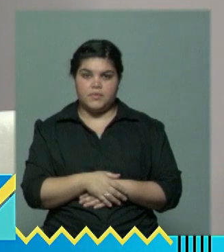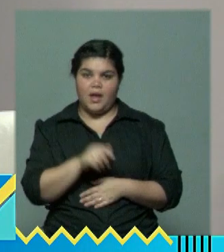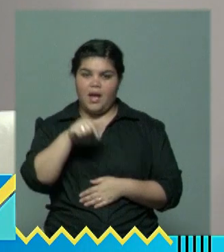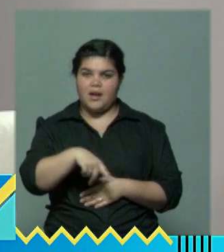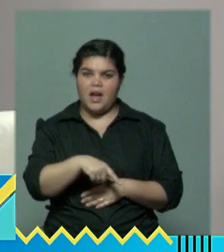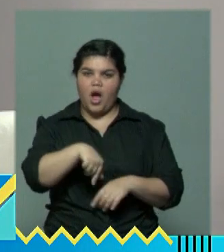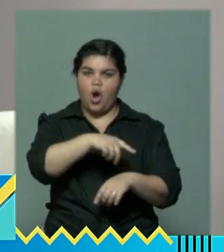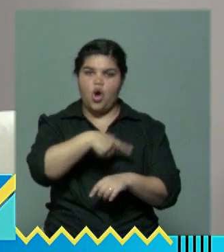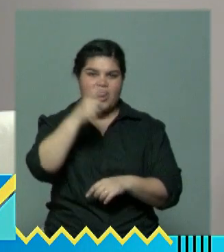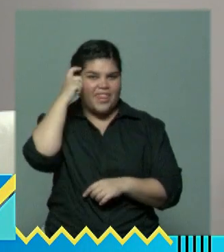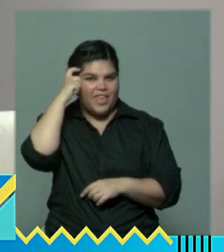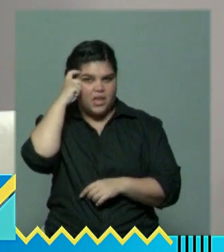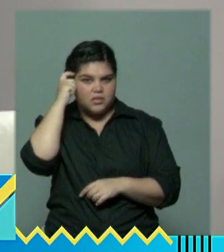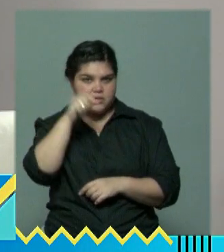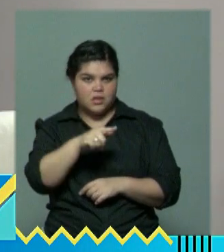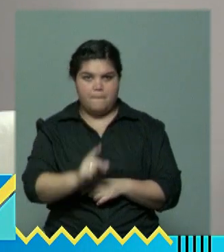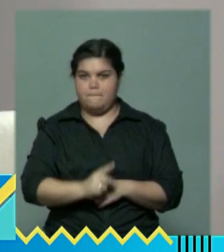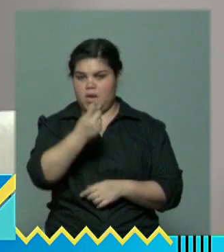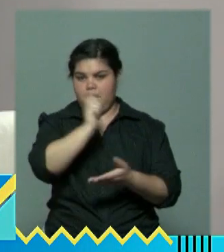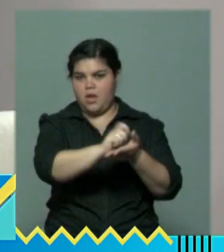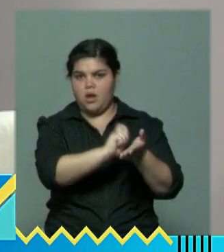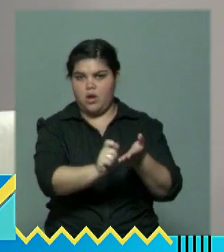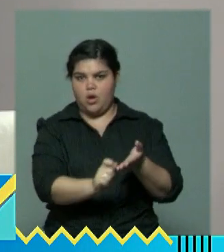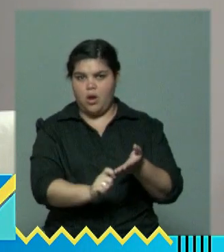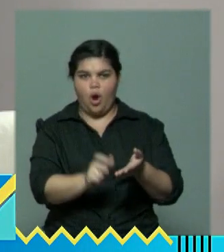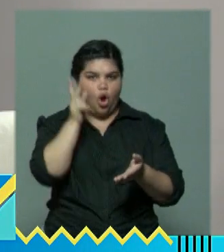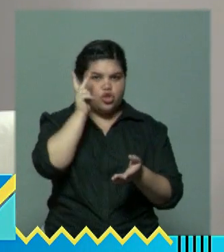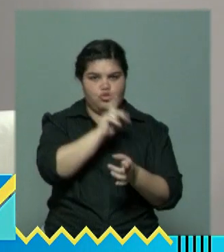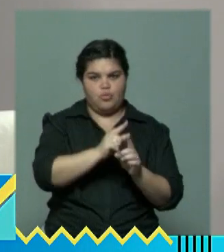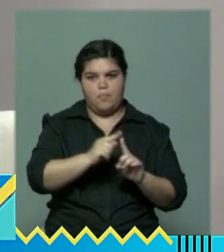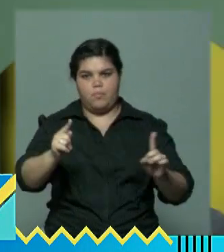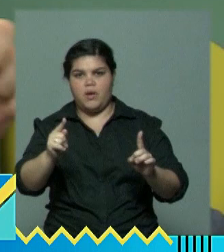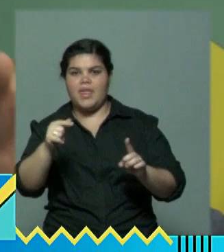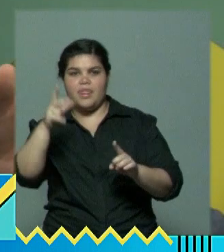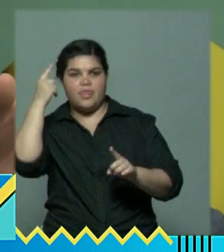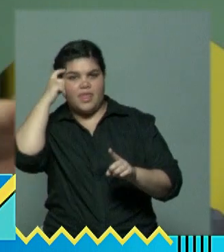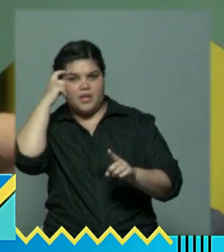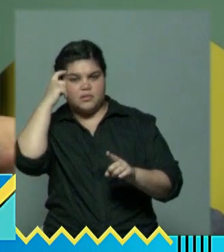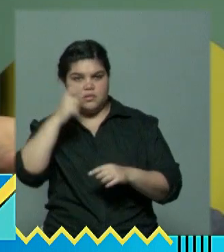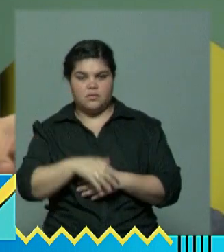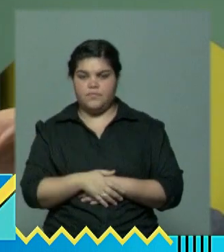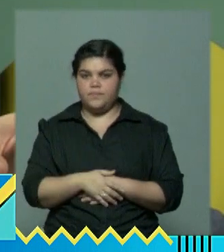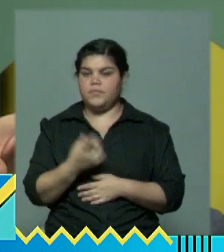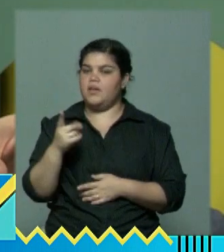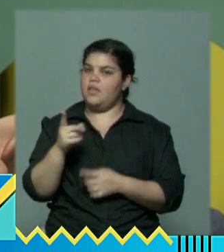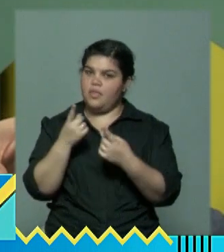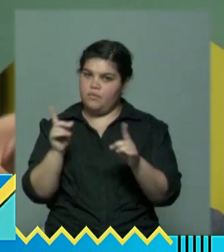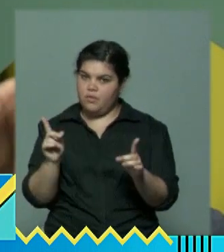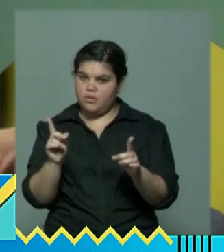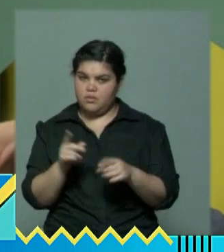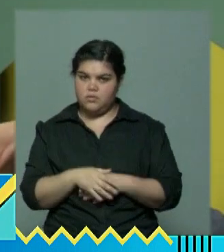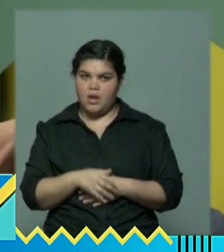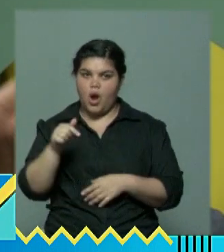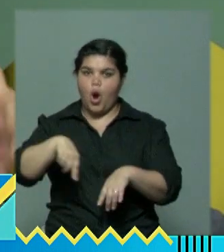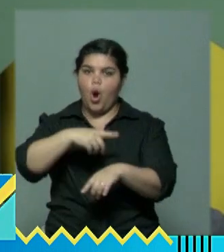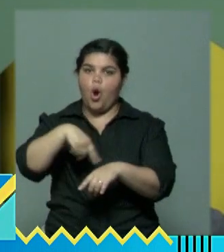Argentina, ¿no? En el primer borrador, de que en vez de 8 horas laborales fueran de 10. En el caso de que se aplicara la bolsa de